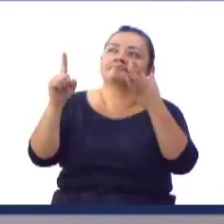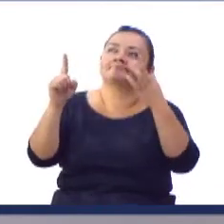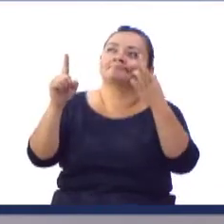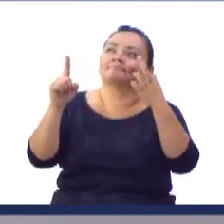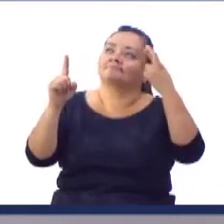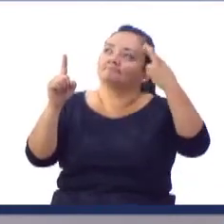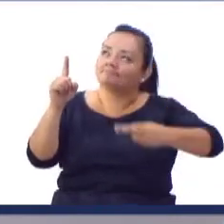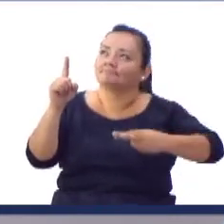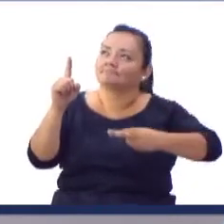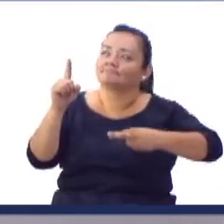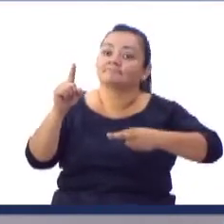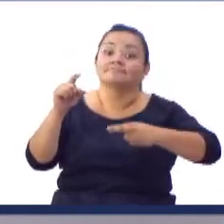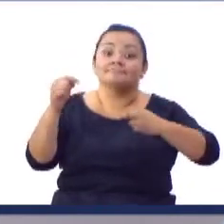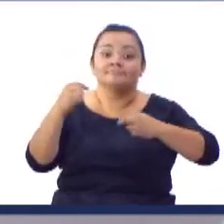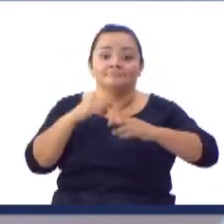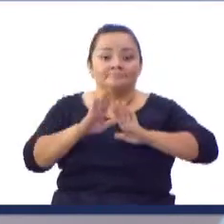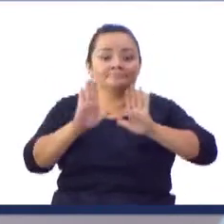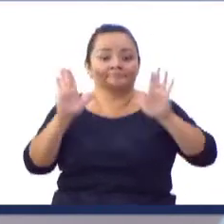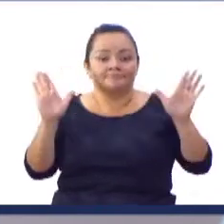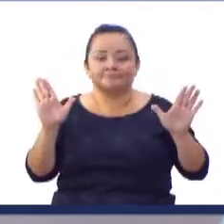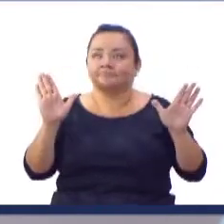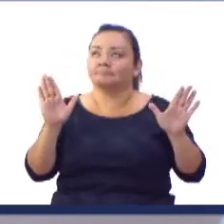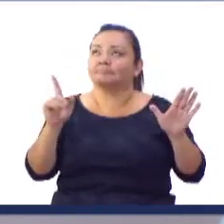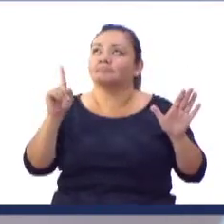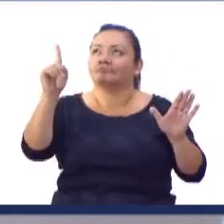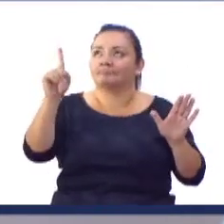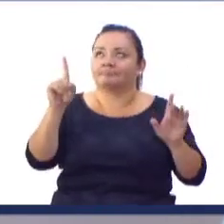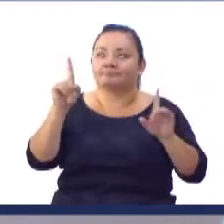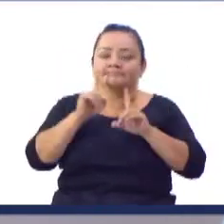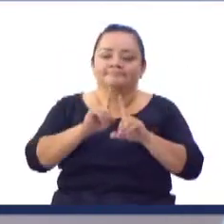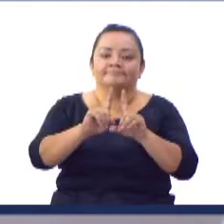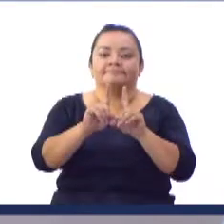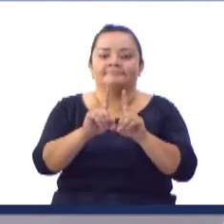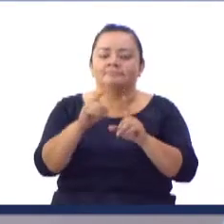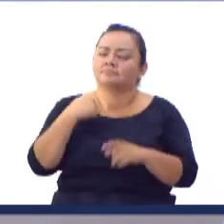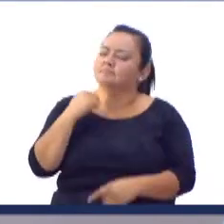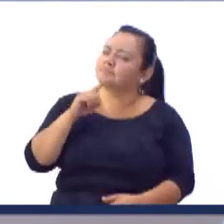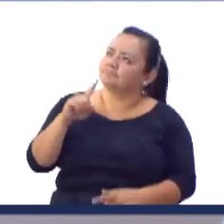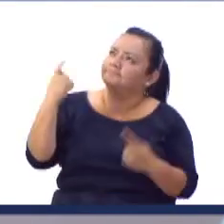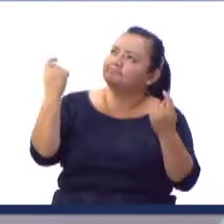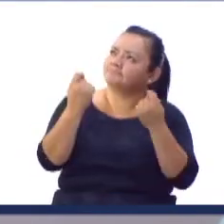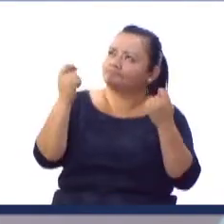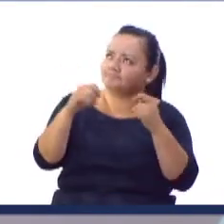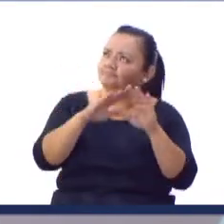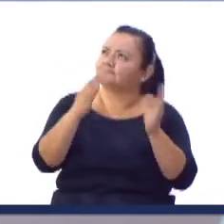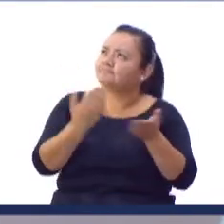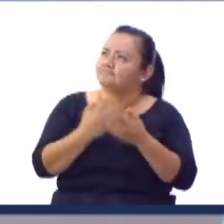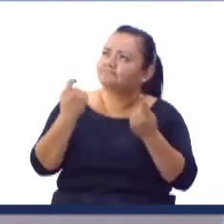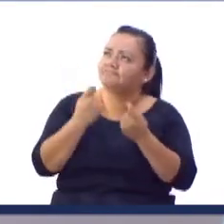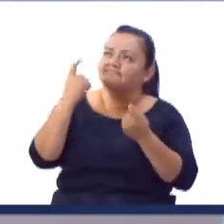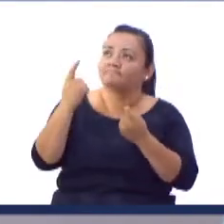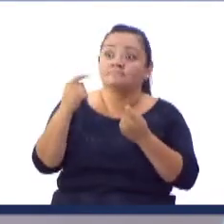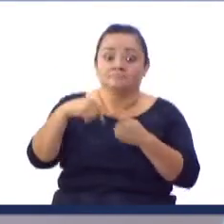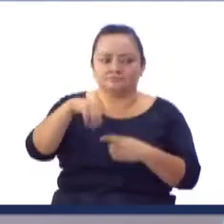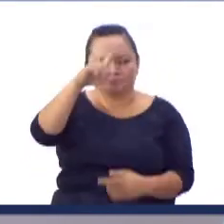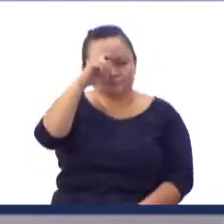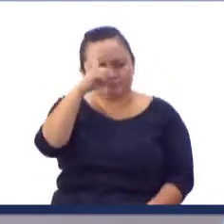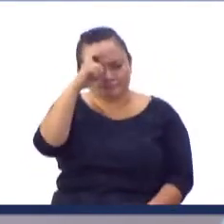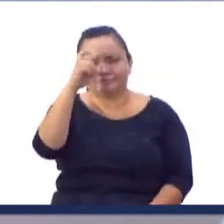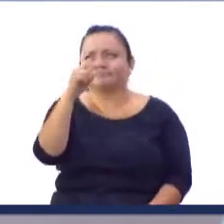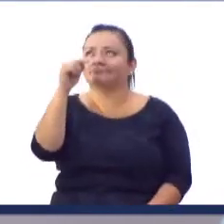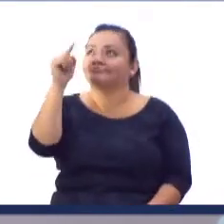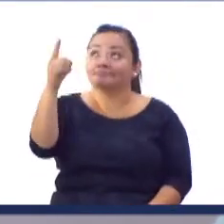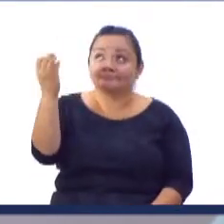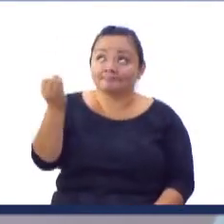y a jesucristo a quien has enviado yo te glorificado en la tierra he acabado la obra que me